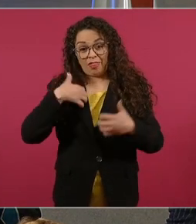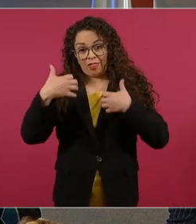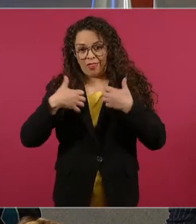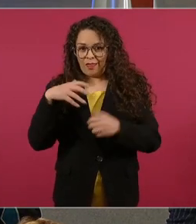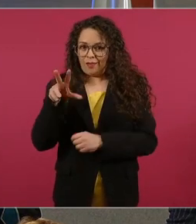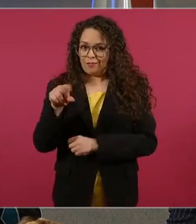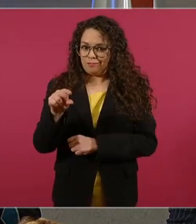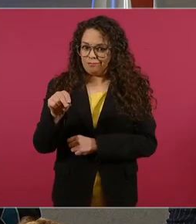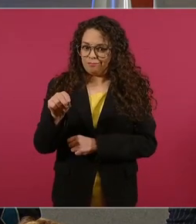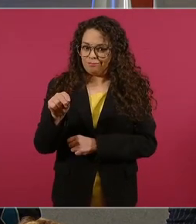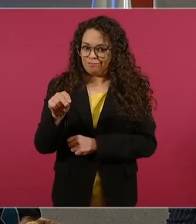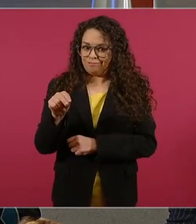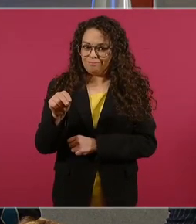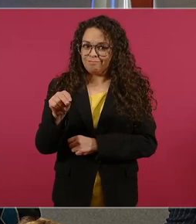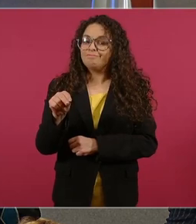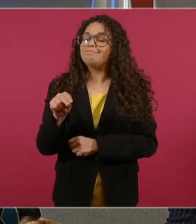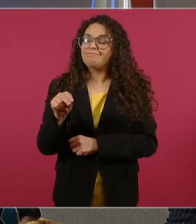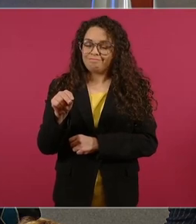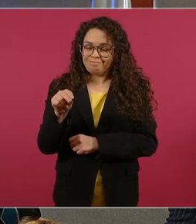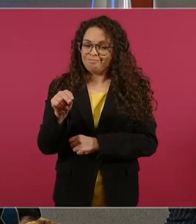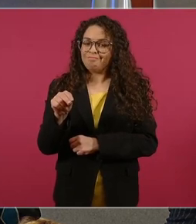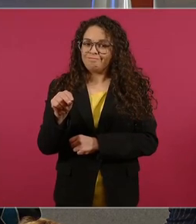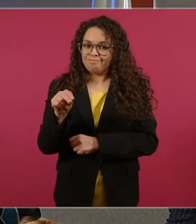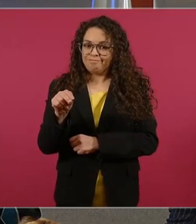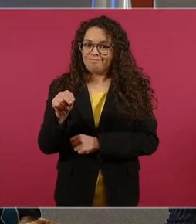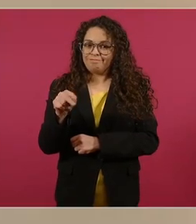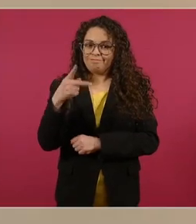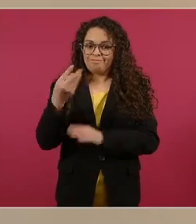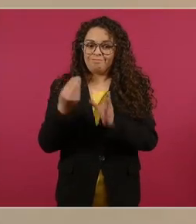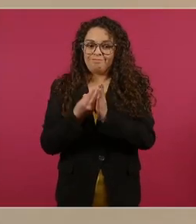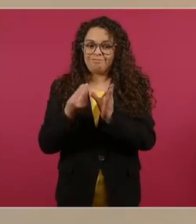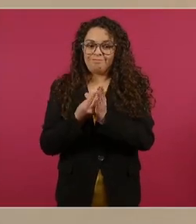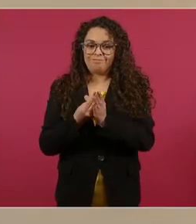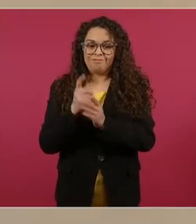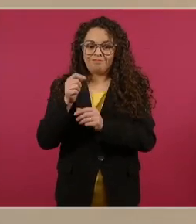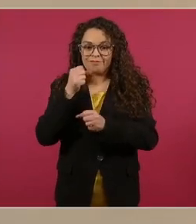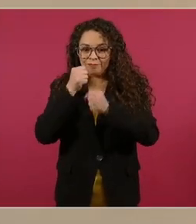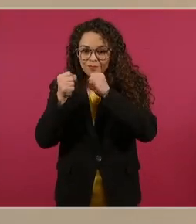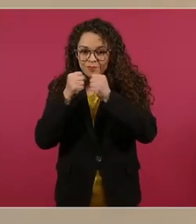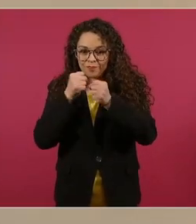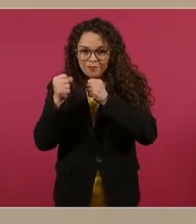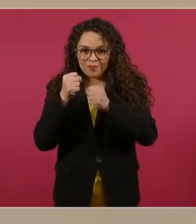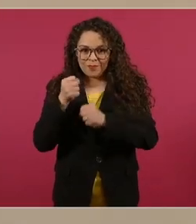Porque sí hay, como se dice en el periodismo, miga.